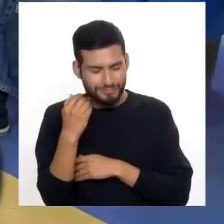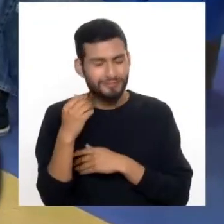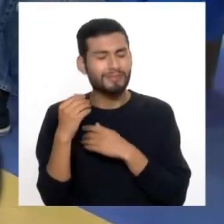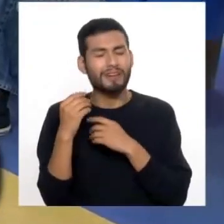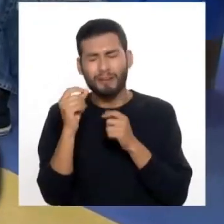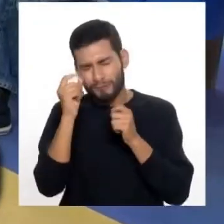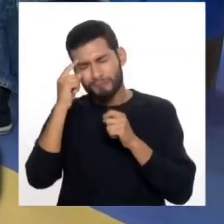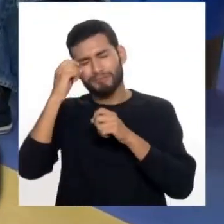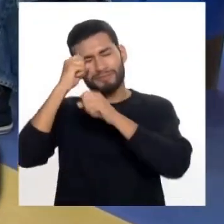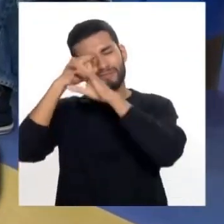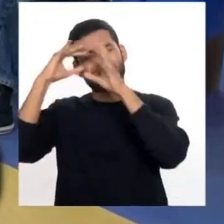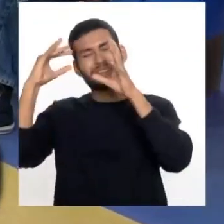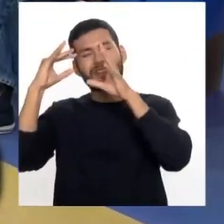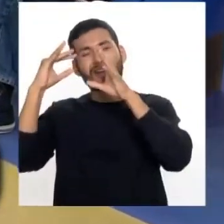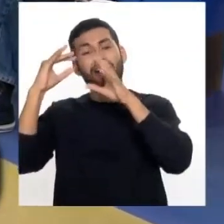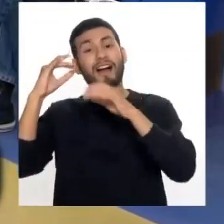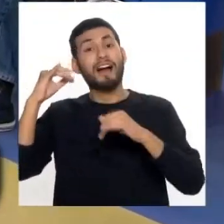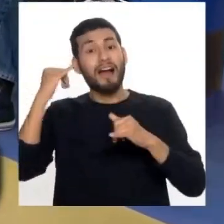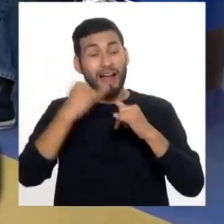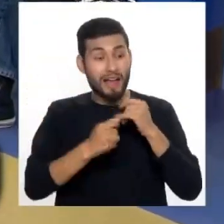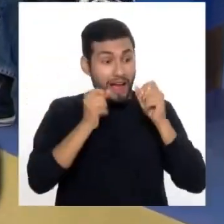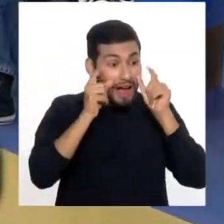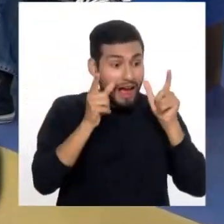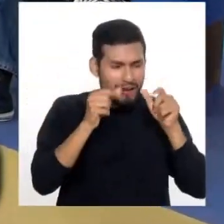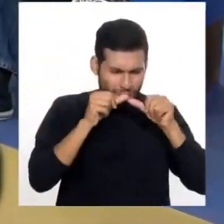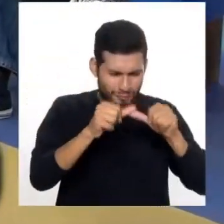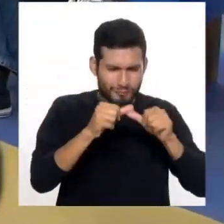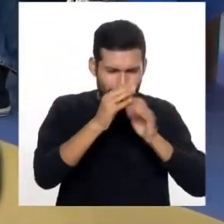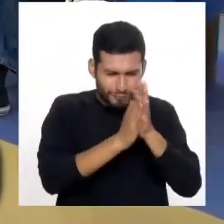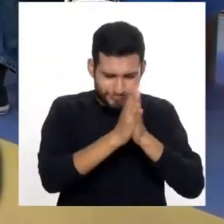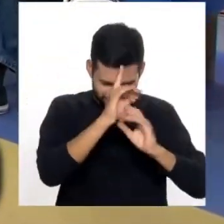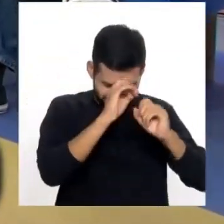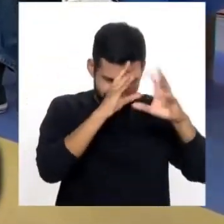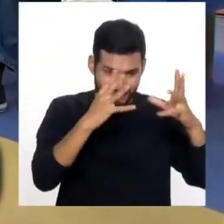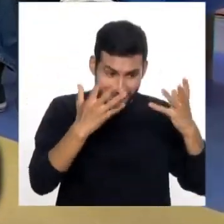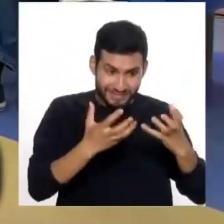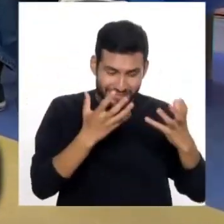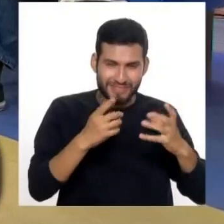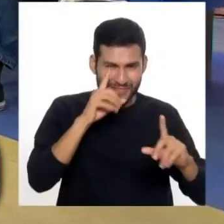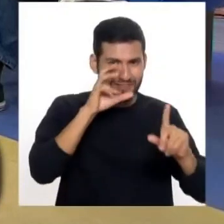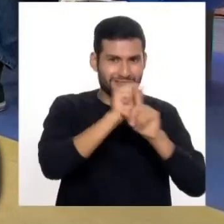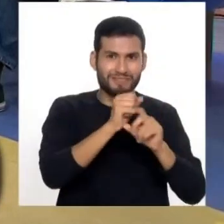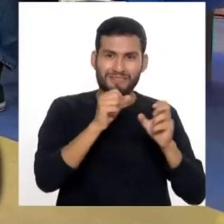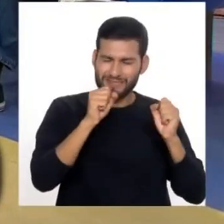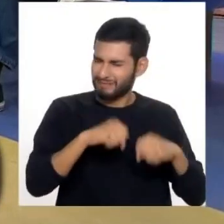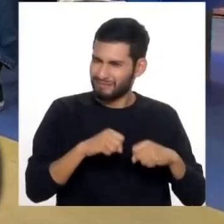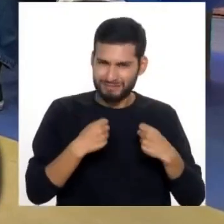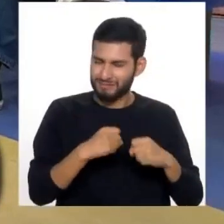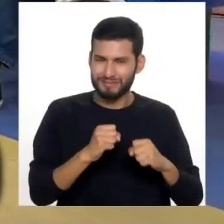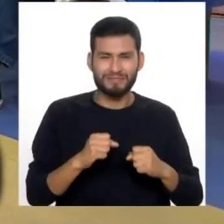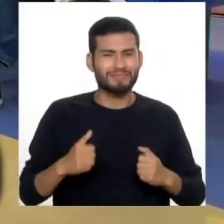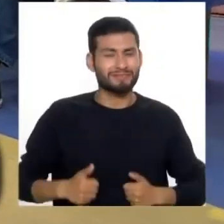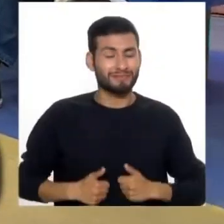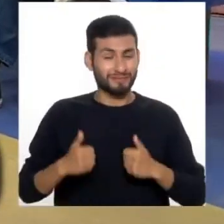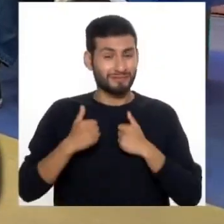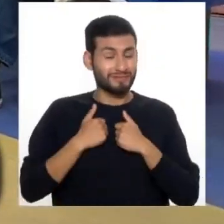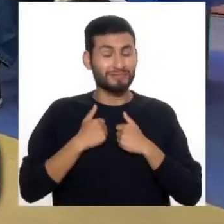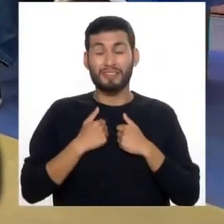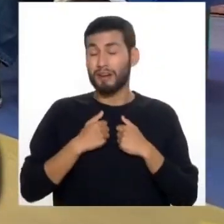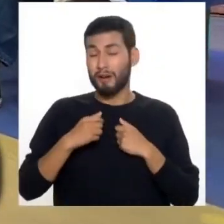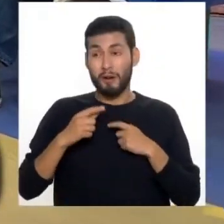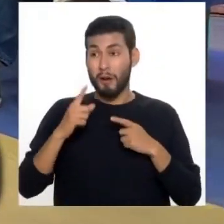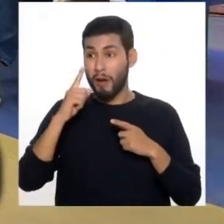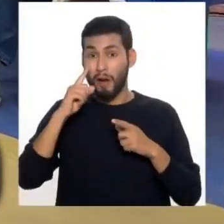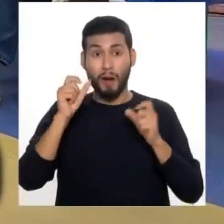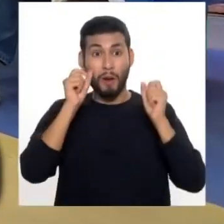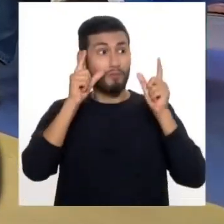que amarrarse a su sueño y no soltarlo nunca, a pesar de todo, o sea, a pesar de cualquier cosa. La vida nunca va a dejar de sorprendernos,